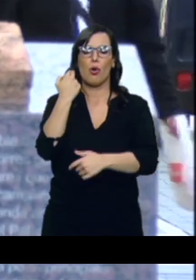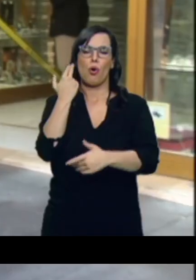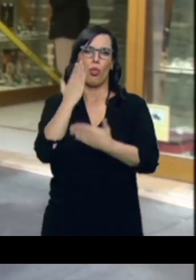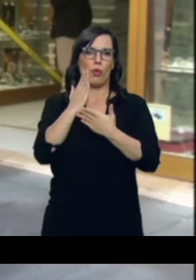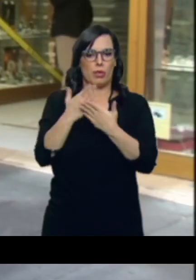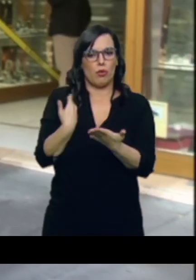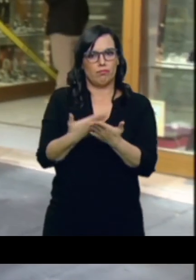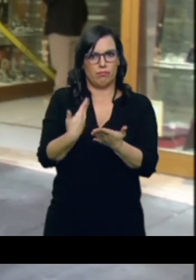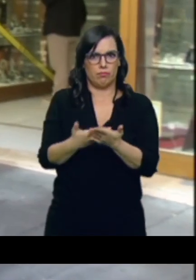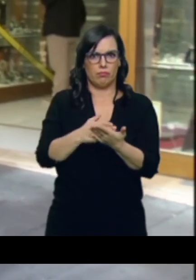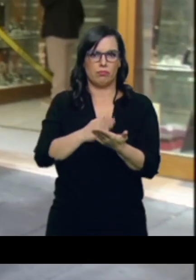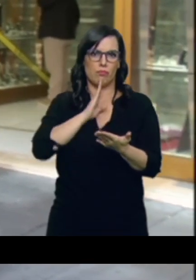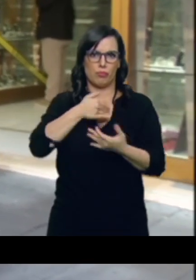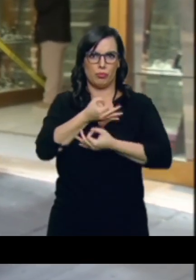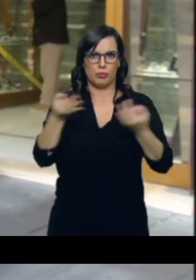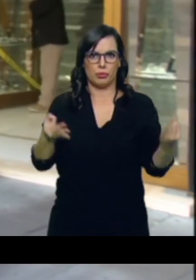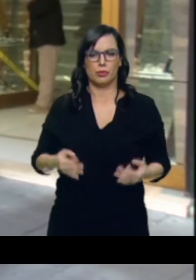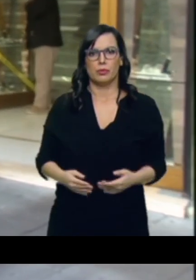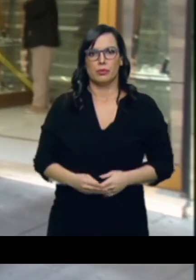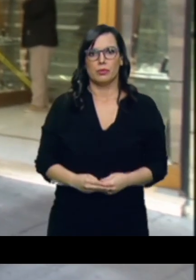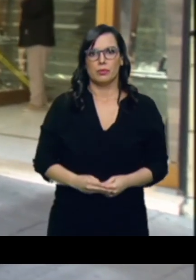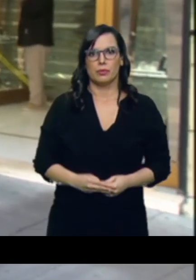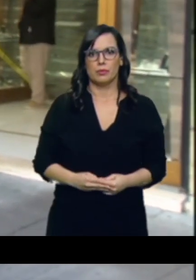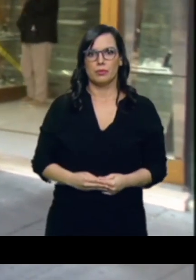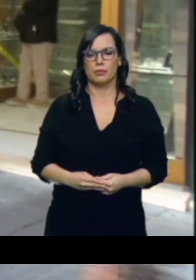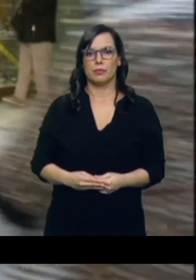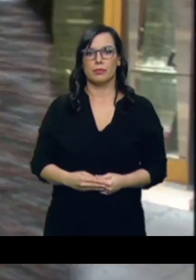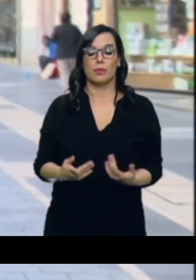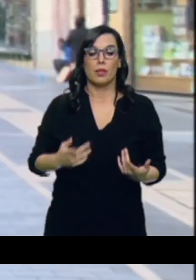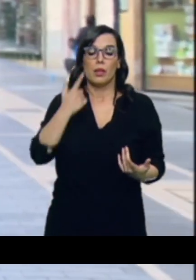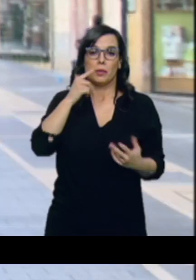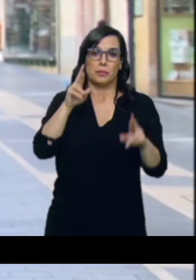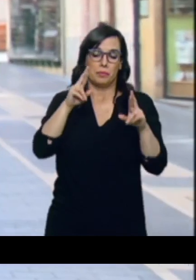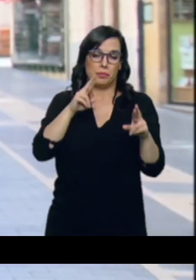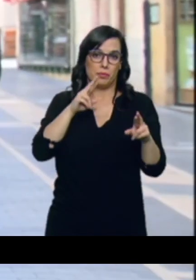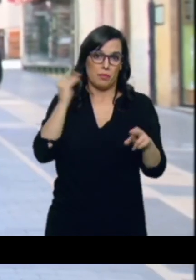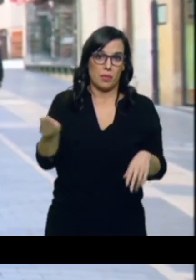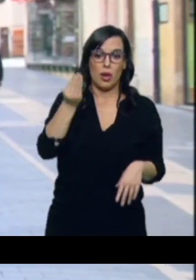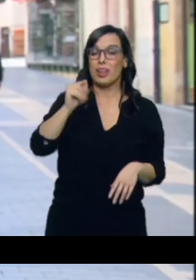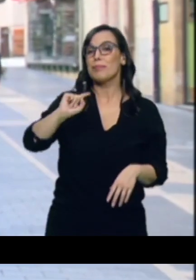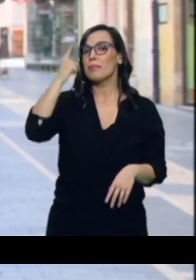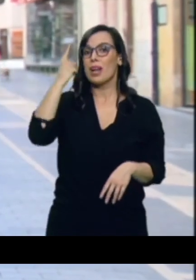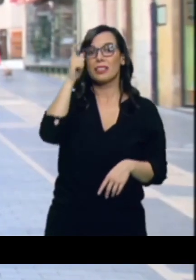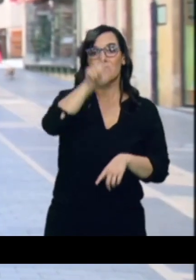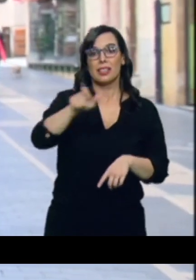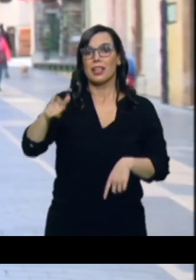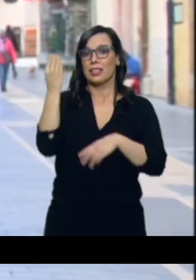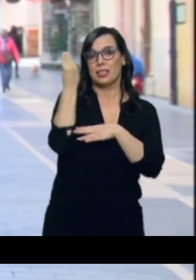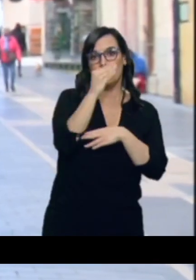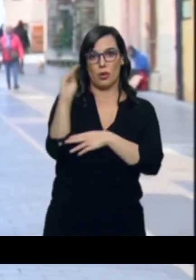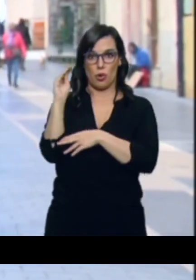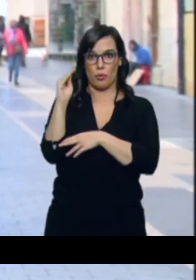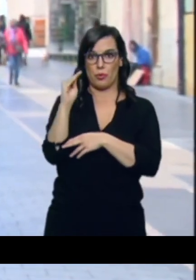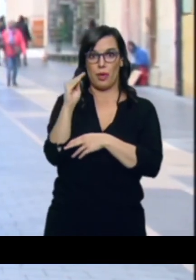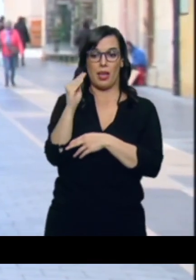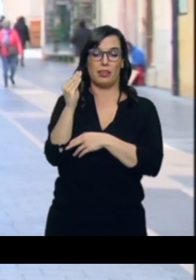justificados. Claro, a ver si de una vez por todas ya nos curamos. Y sobre todo la gente joven, de las